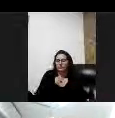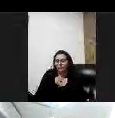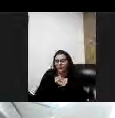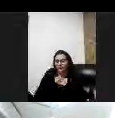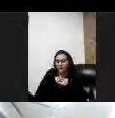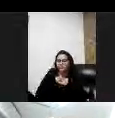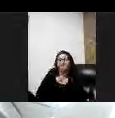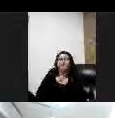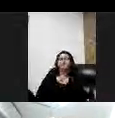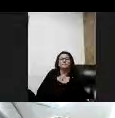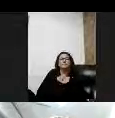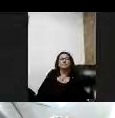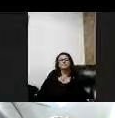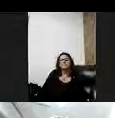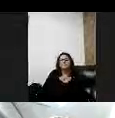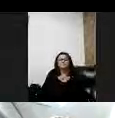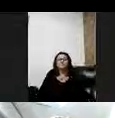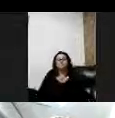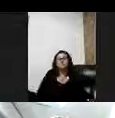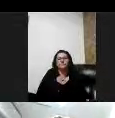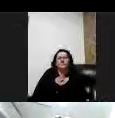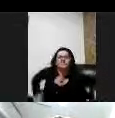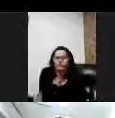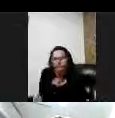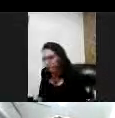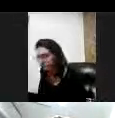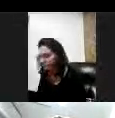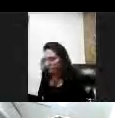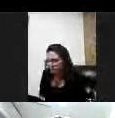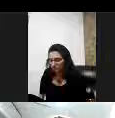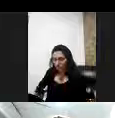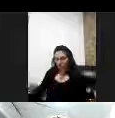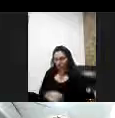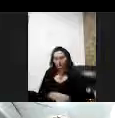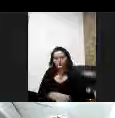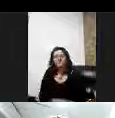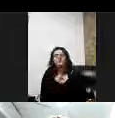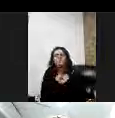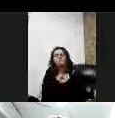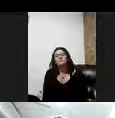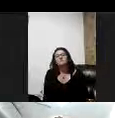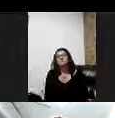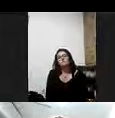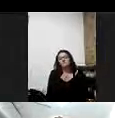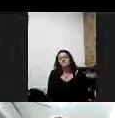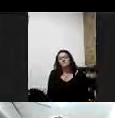Bueno, esto se habla un poco del medicamento, de los efectos que puede dar. El medicamento se llama tenofovir